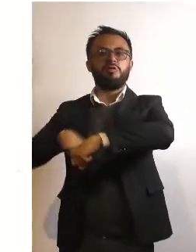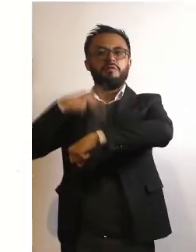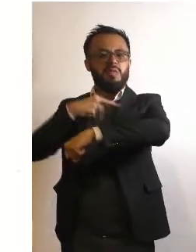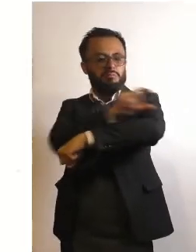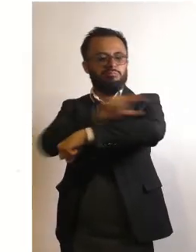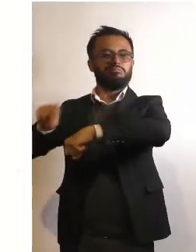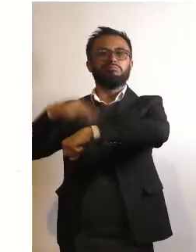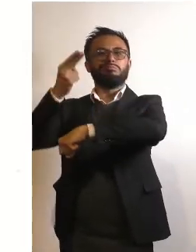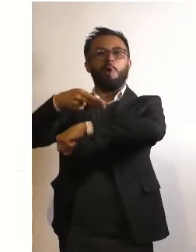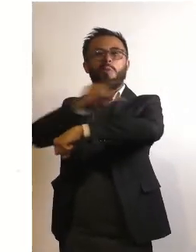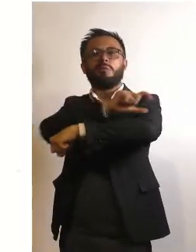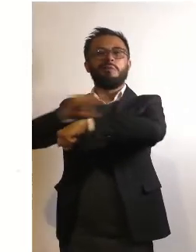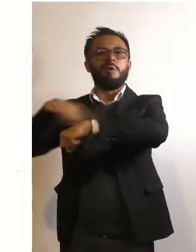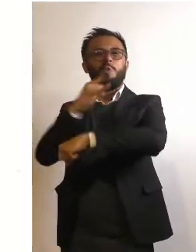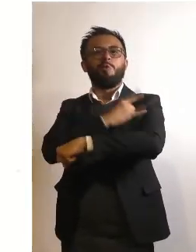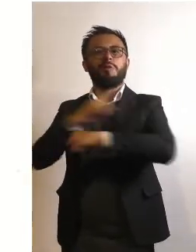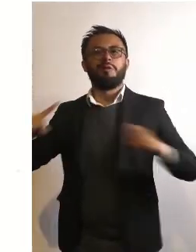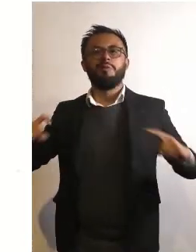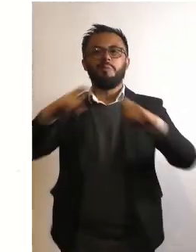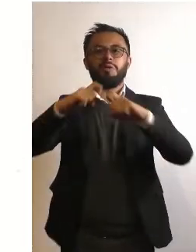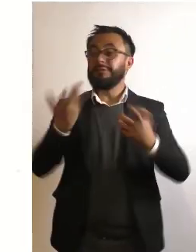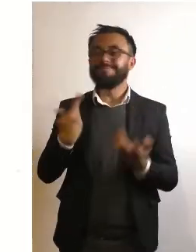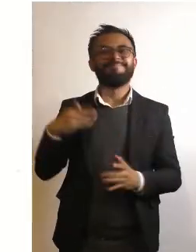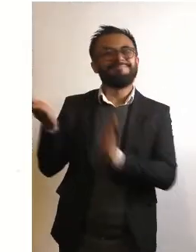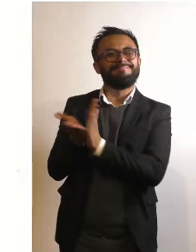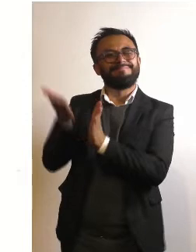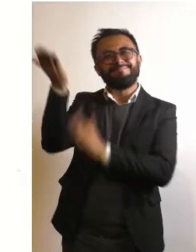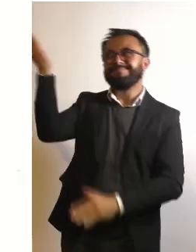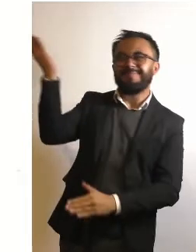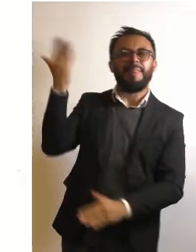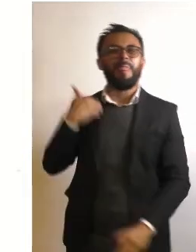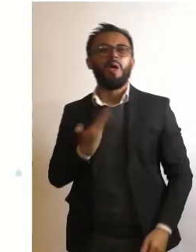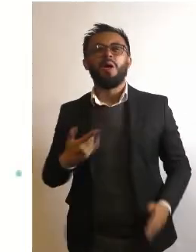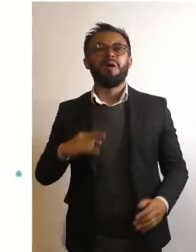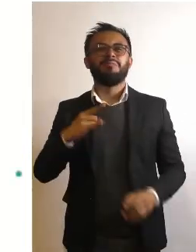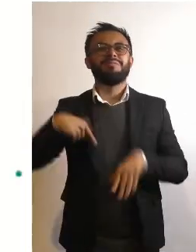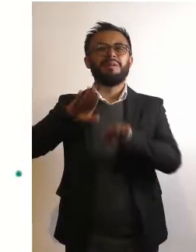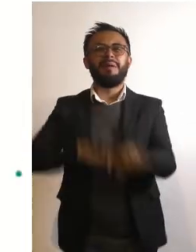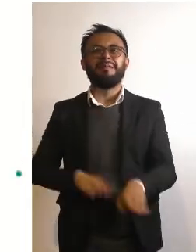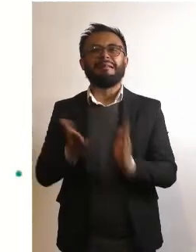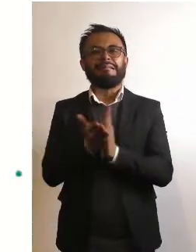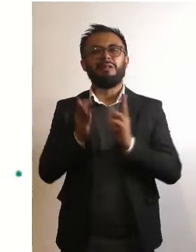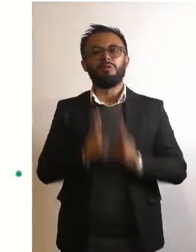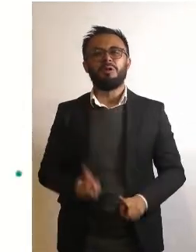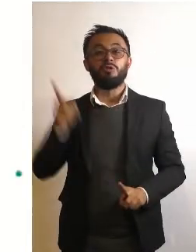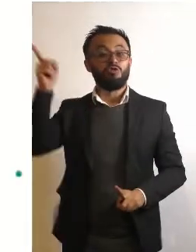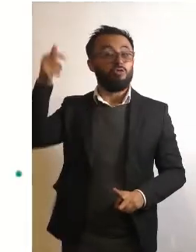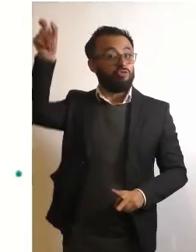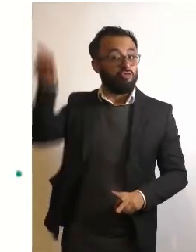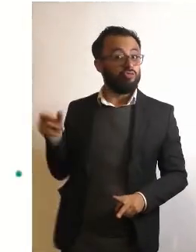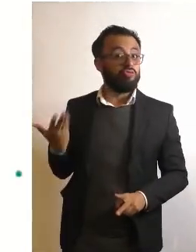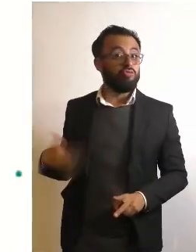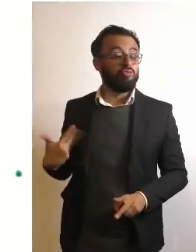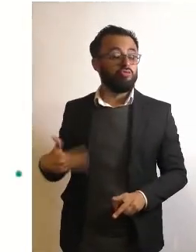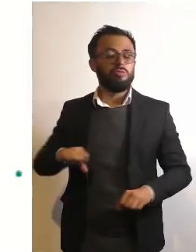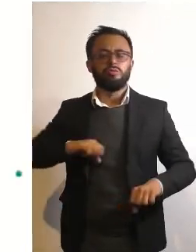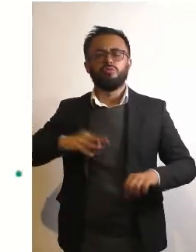bueno, Andrés Urquijo, nuestro representante de estudiantes ante el Consejo Directivo, siempre muy activo ante todas las